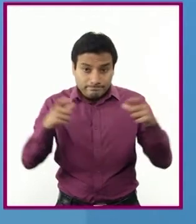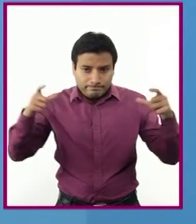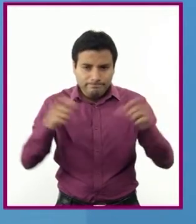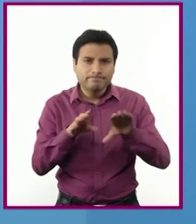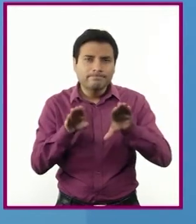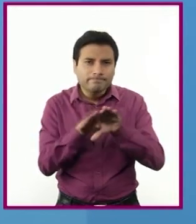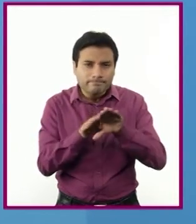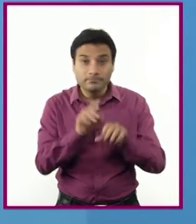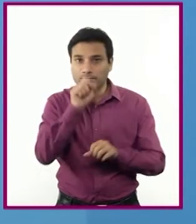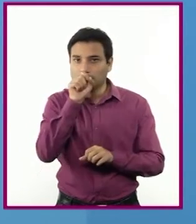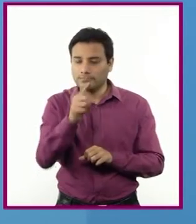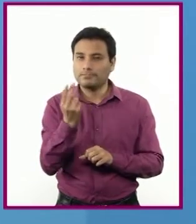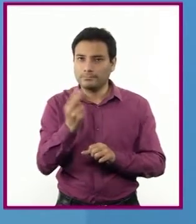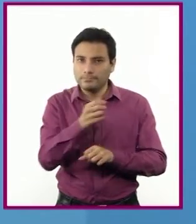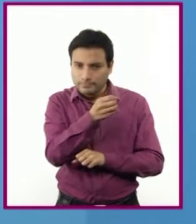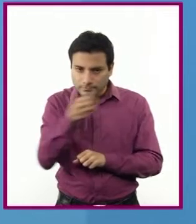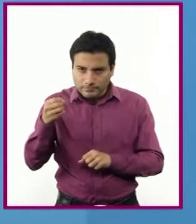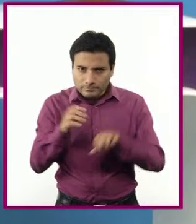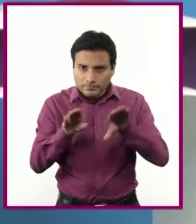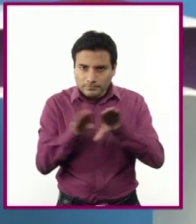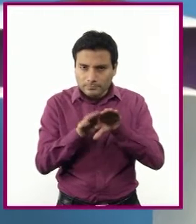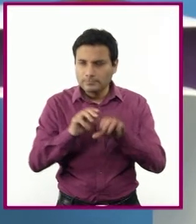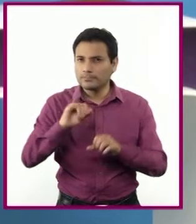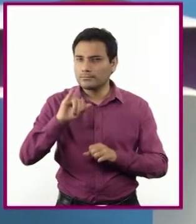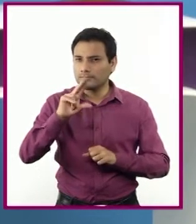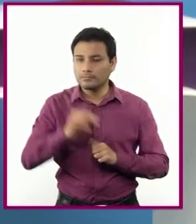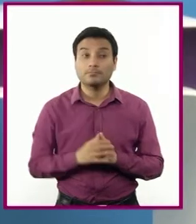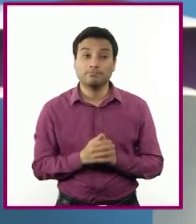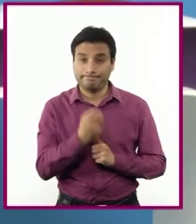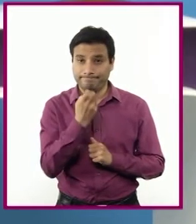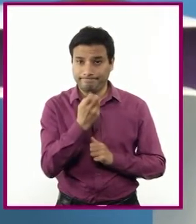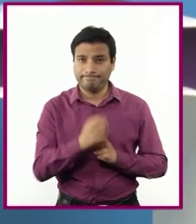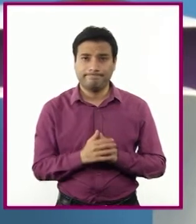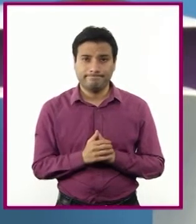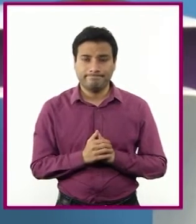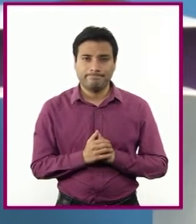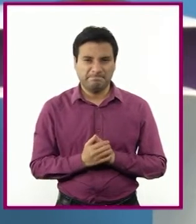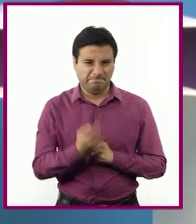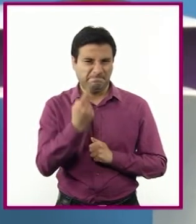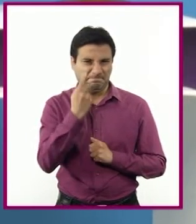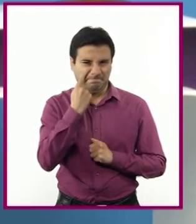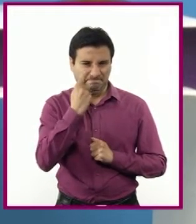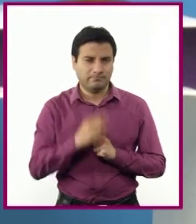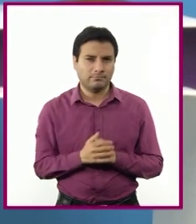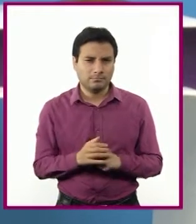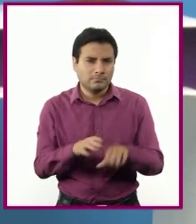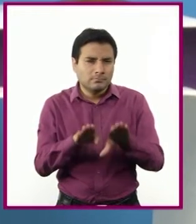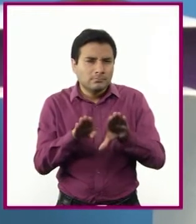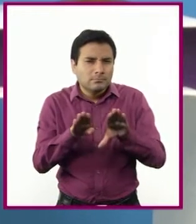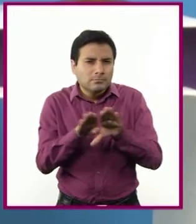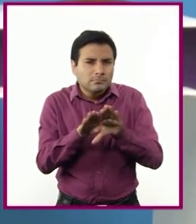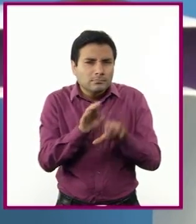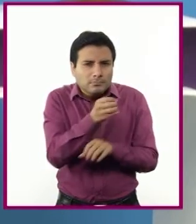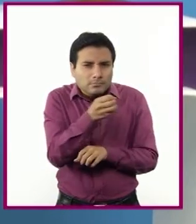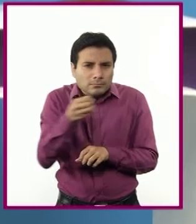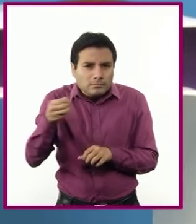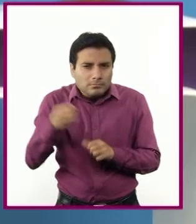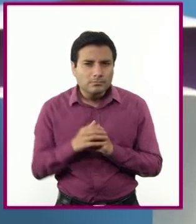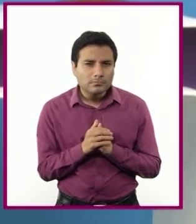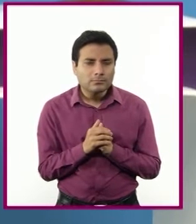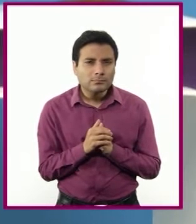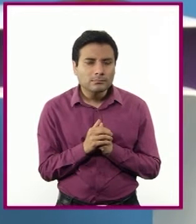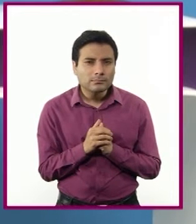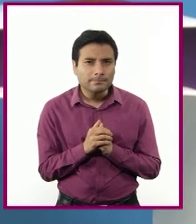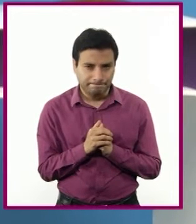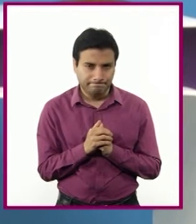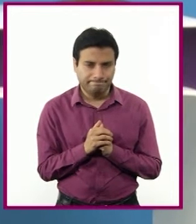saber cómo se distribuye. ¿Es cierto? Así es. Para comprender cómo se distribuye la población de un